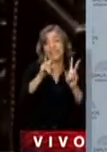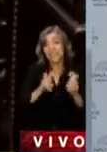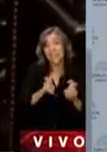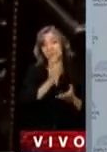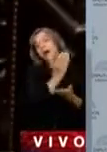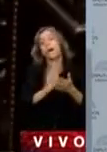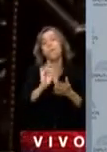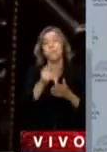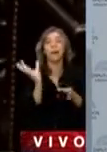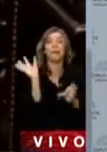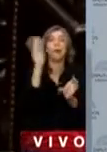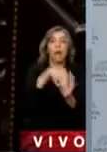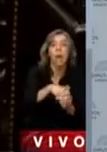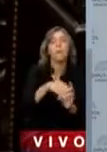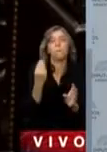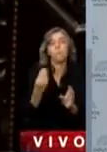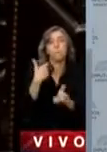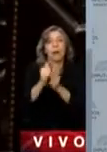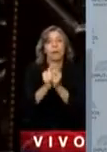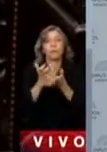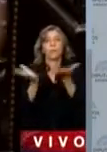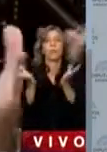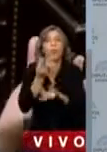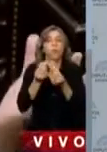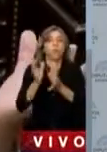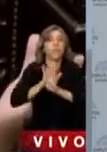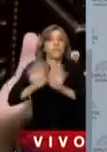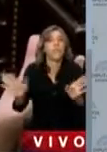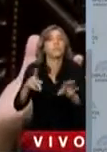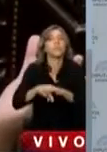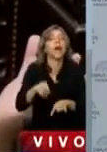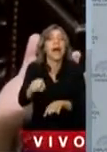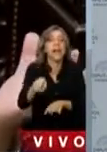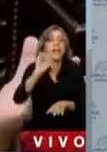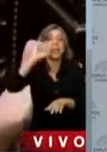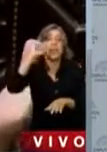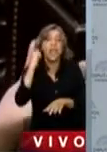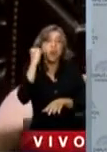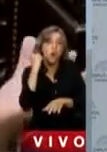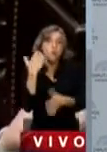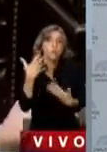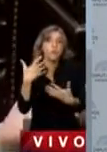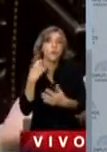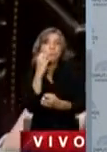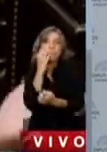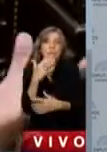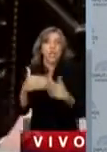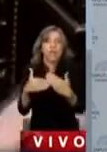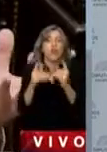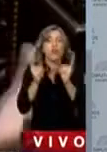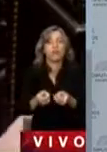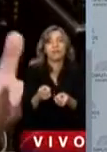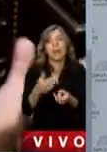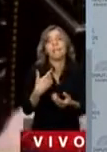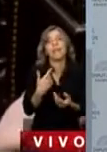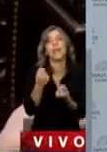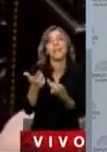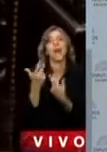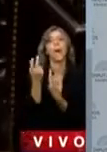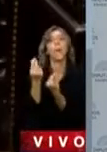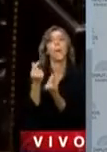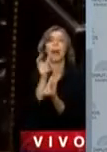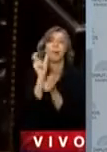Leandro Santoro pidiendo o exigiéndole al gobierno de Alberto Fernández que no tuvo un lugar en esa administración por eso algunos